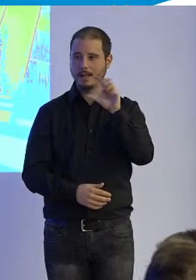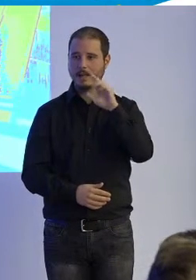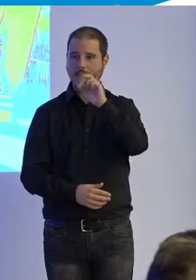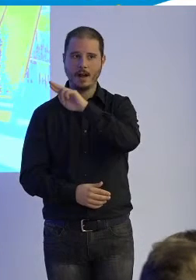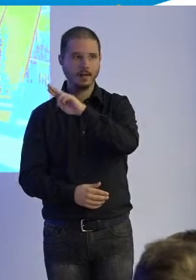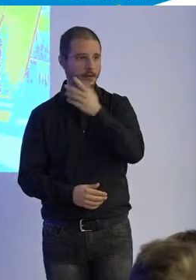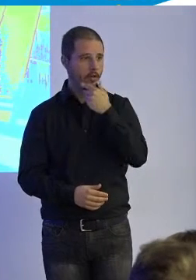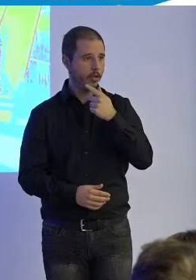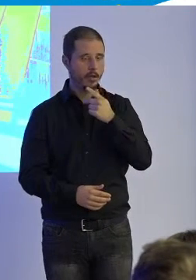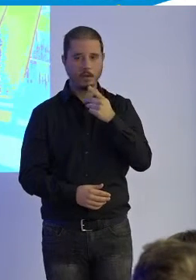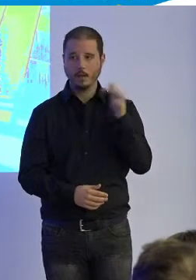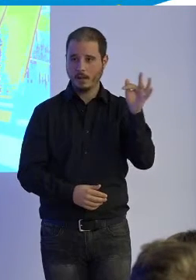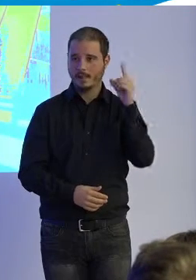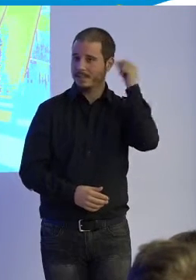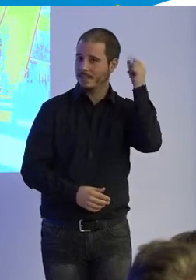del que ha visto Star Trek.